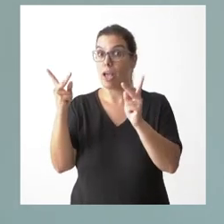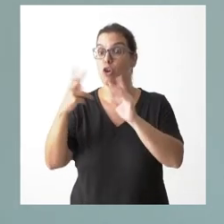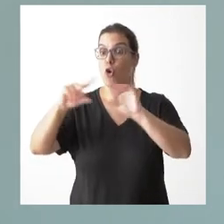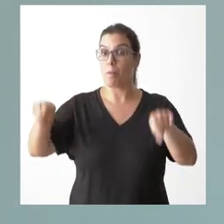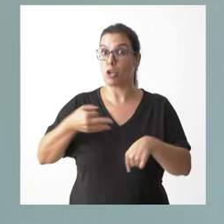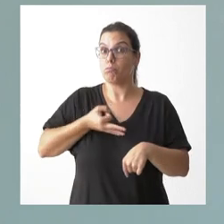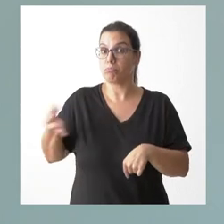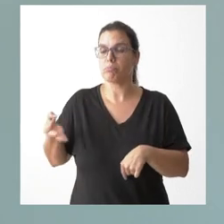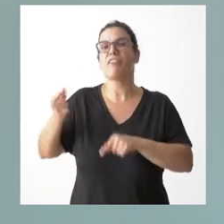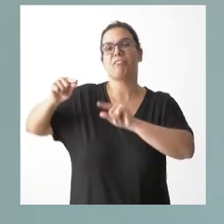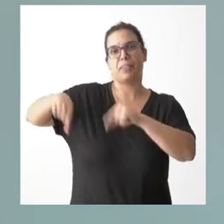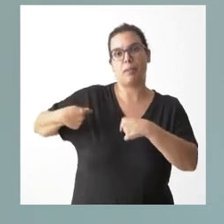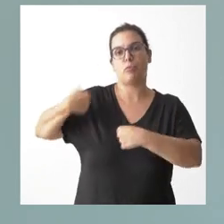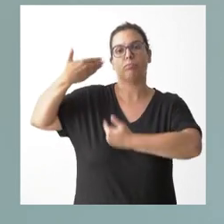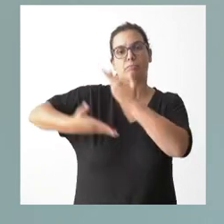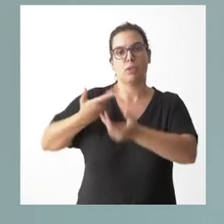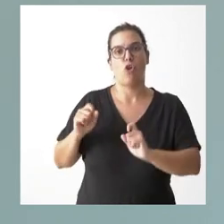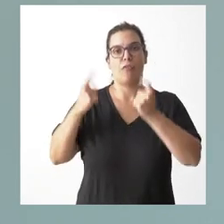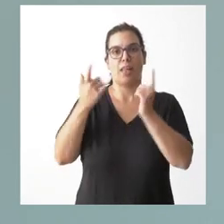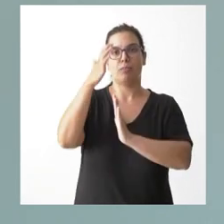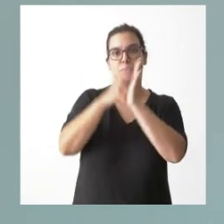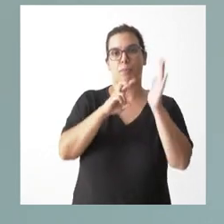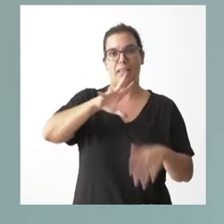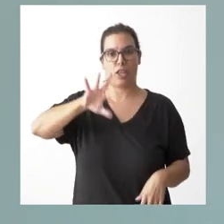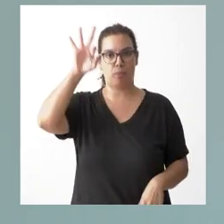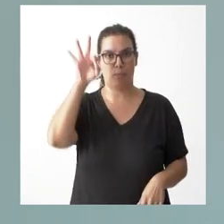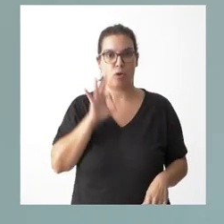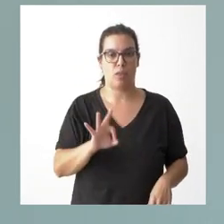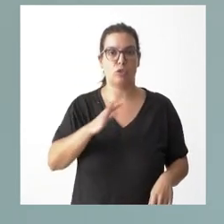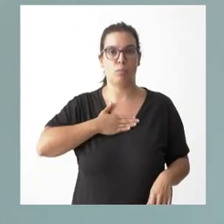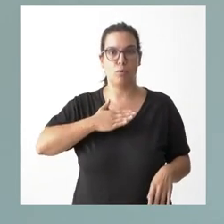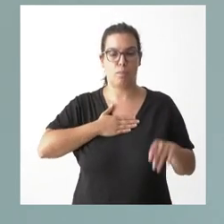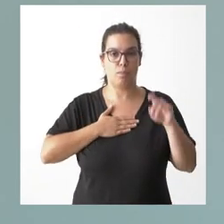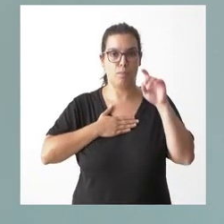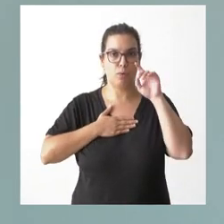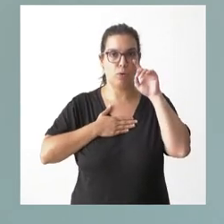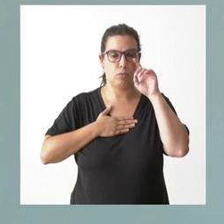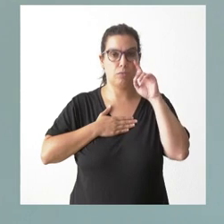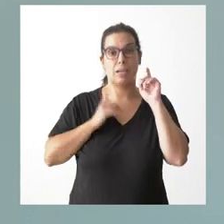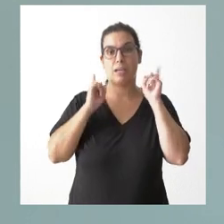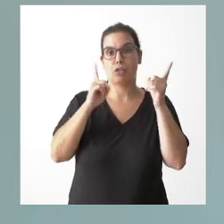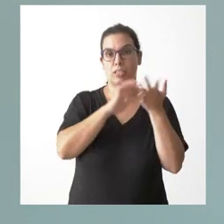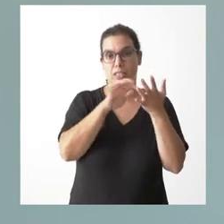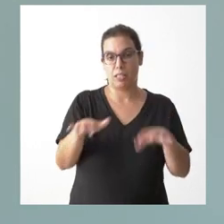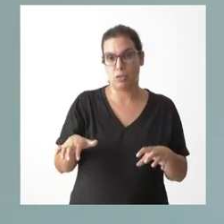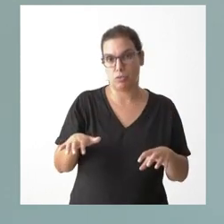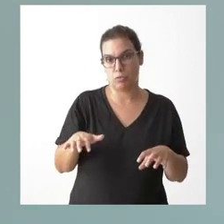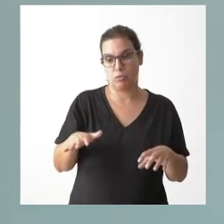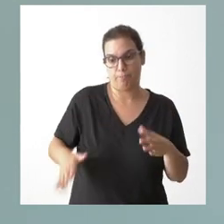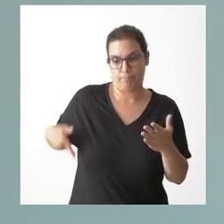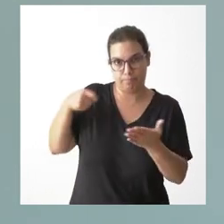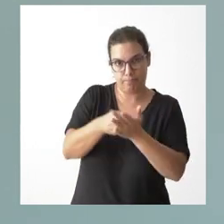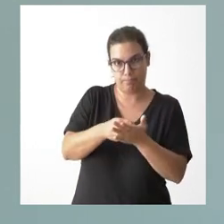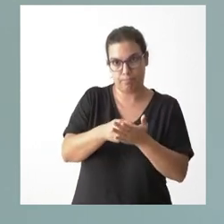convenio, lo podremos firmar y podremos aplicar la rebaja del 25% en el caso de Castilla y León, con la aportación de la Junta de Castilla y